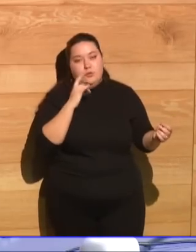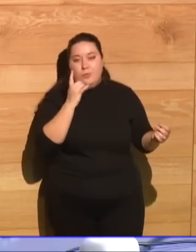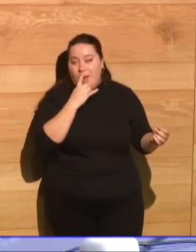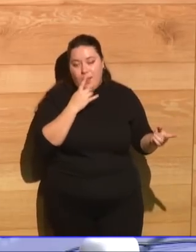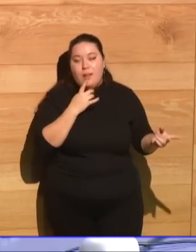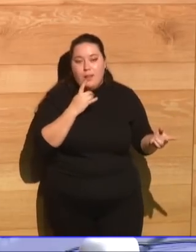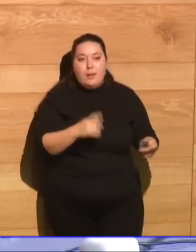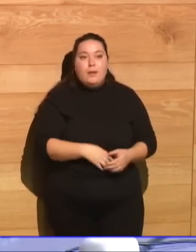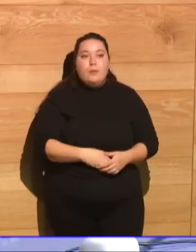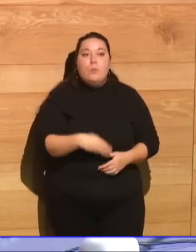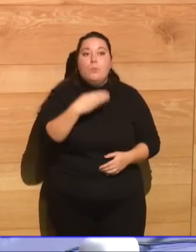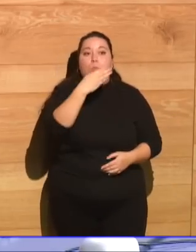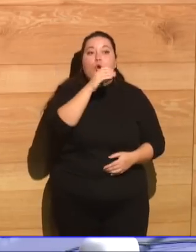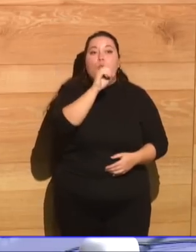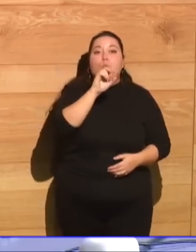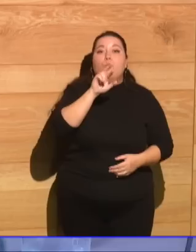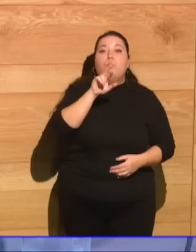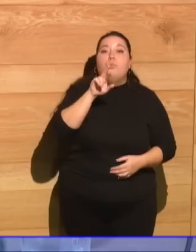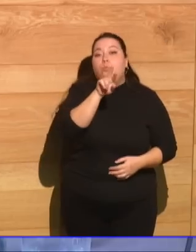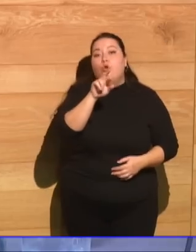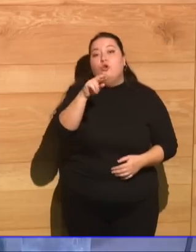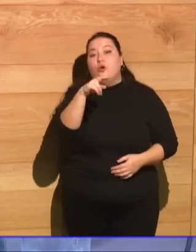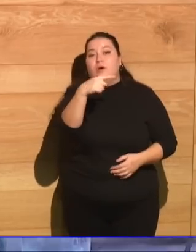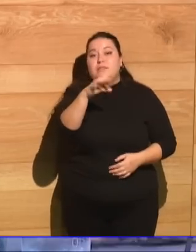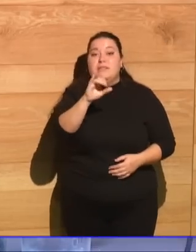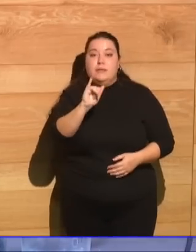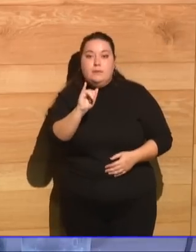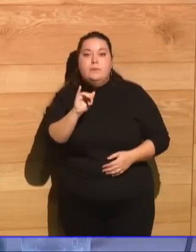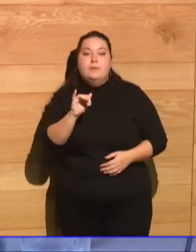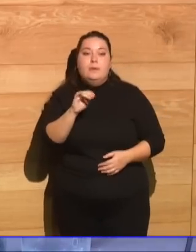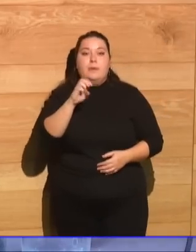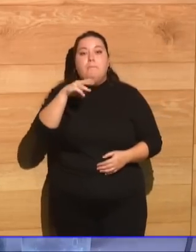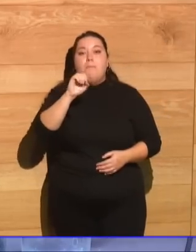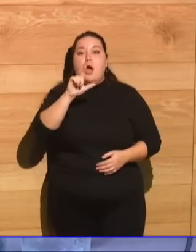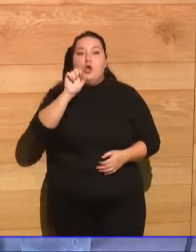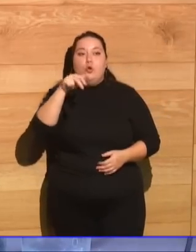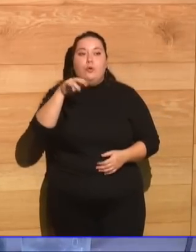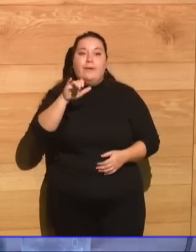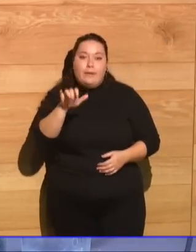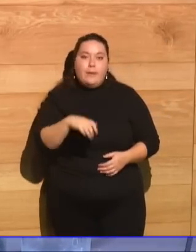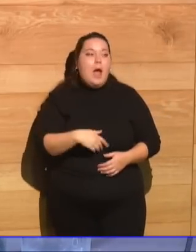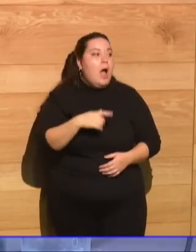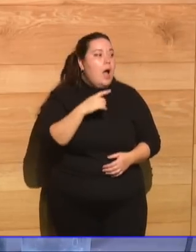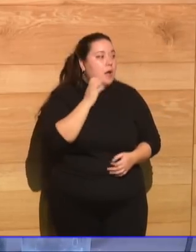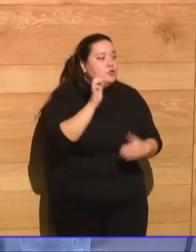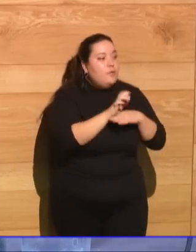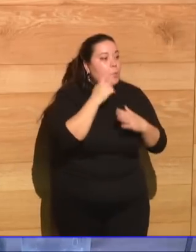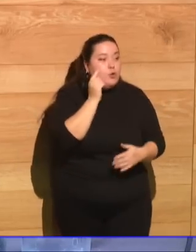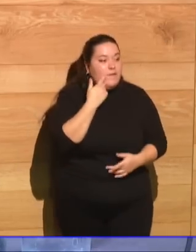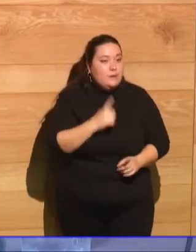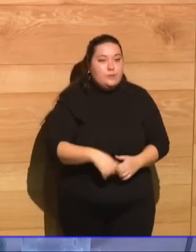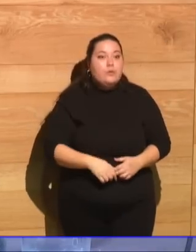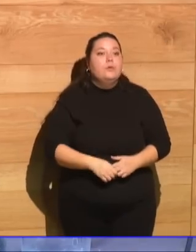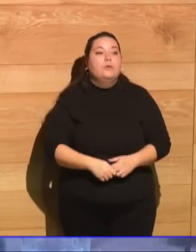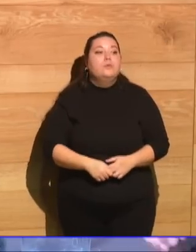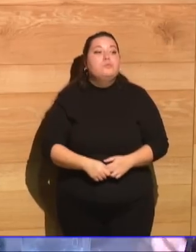Lo he dicho mal. Vale, ¿cómo es? Bugsy Malone, nieto de Al Capone. Claro, Ah, porque es la- hacen la broma. Fíjate que no había visto la broma y tengo el disco aquí delante. Pues